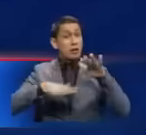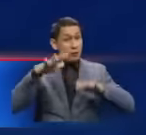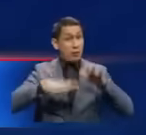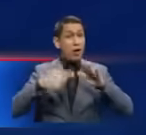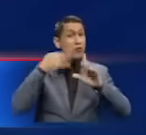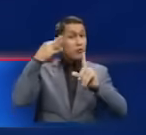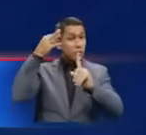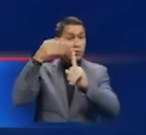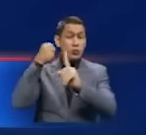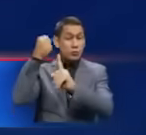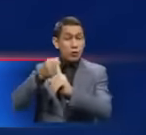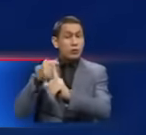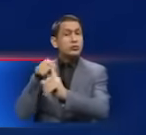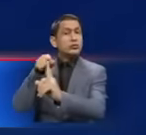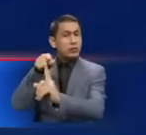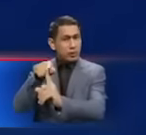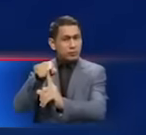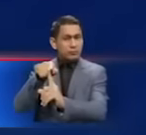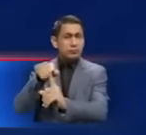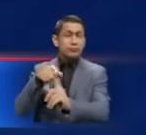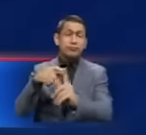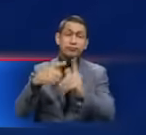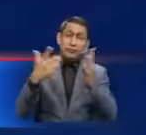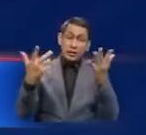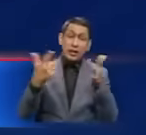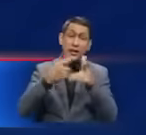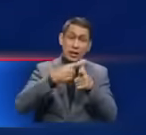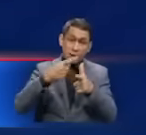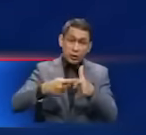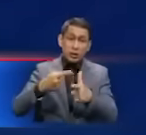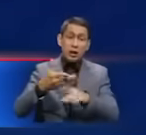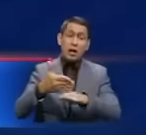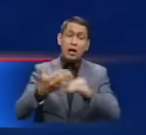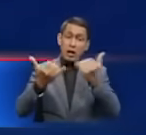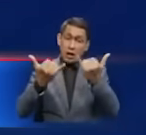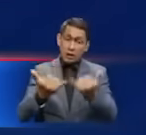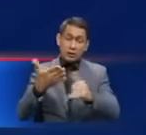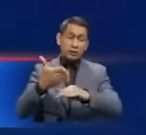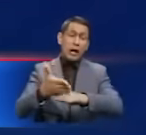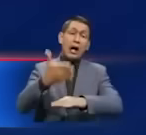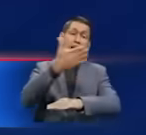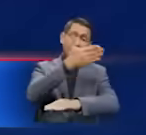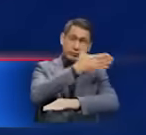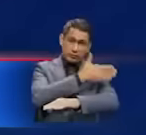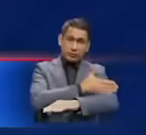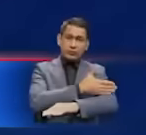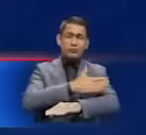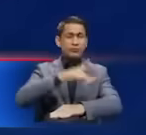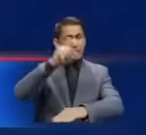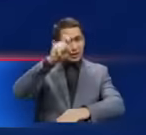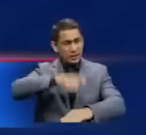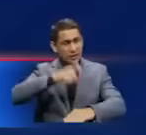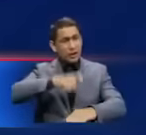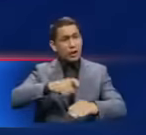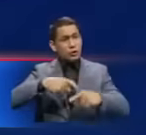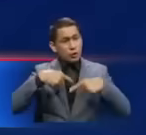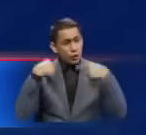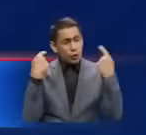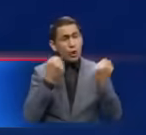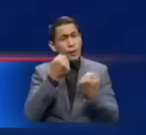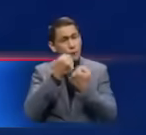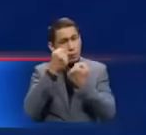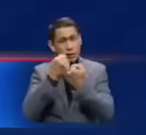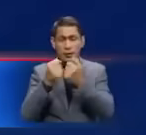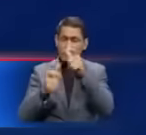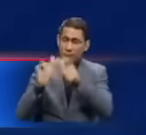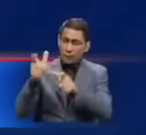en la sociedad y eso es preocupante también porque estamos ante una ola delincuencial que viene siendo atacada por la policía, los militares, del gobierno, pero también